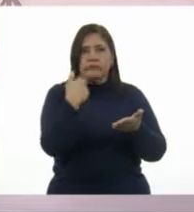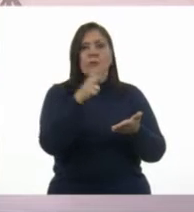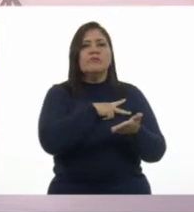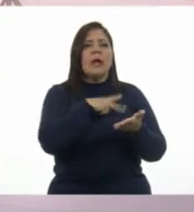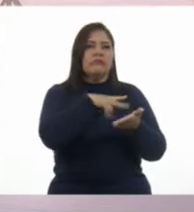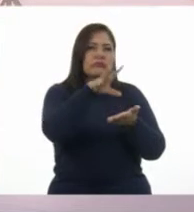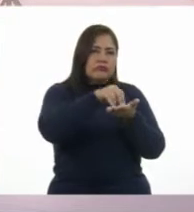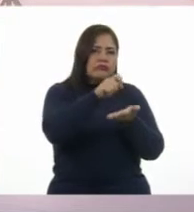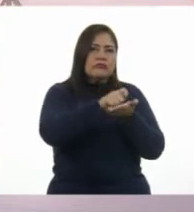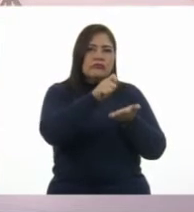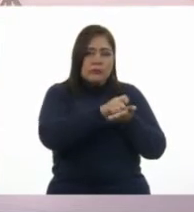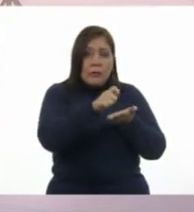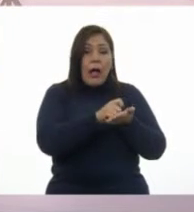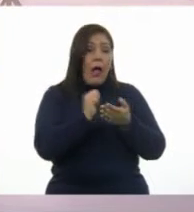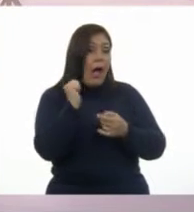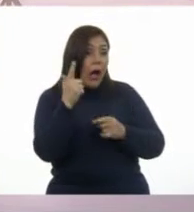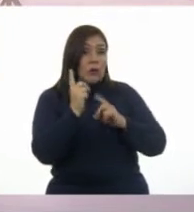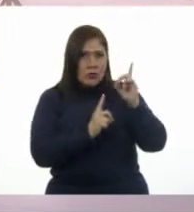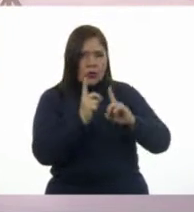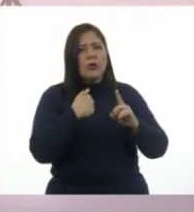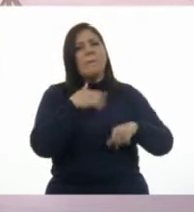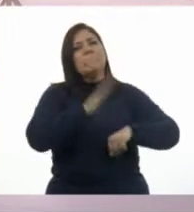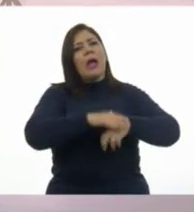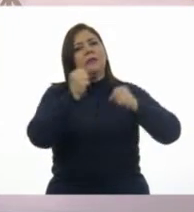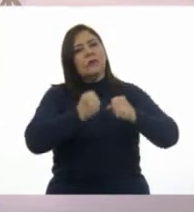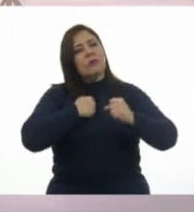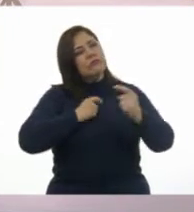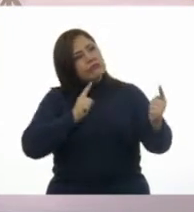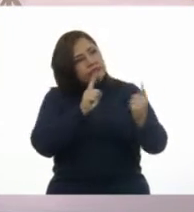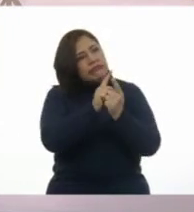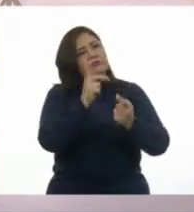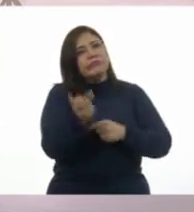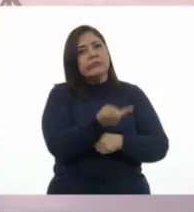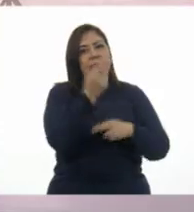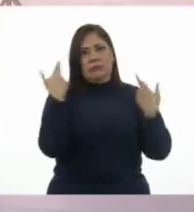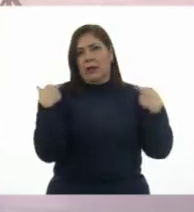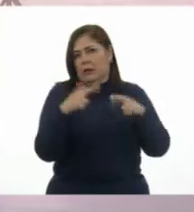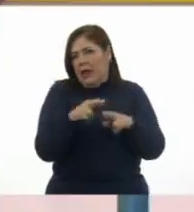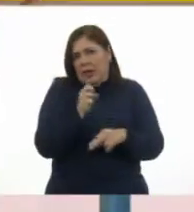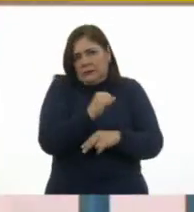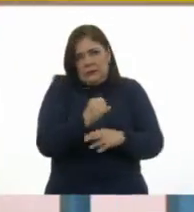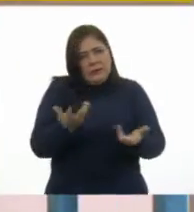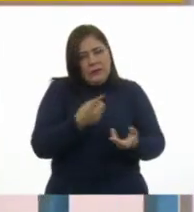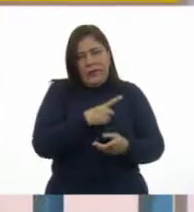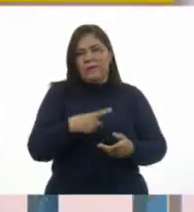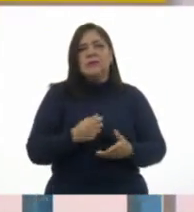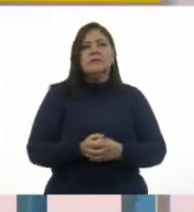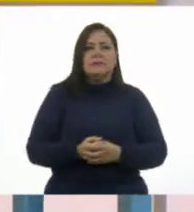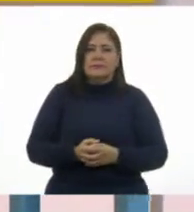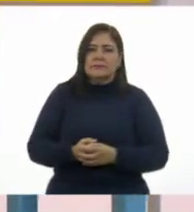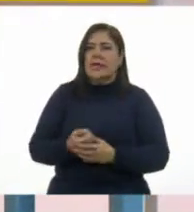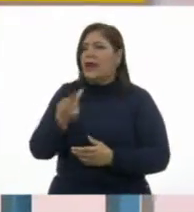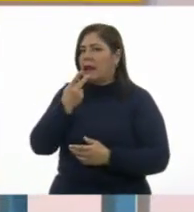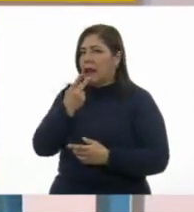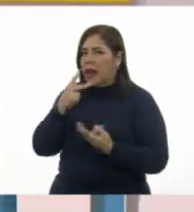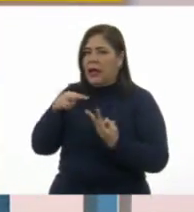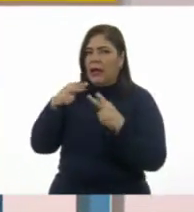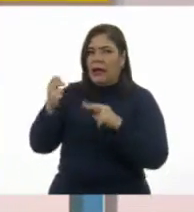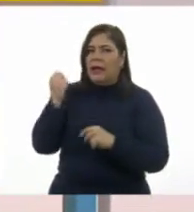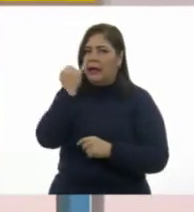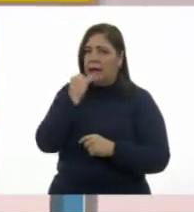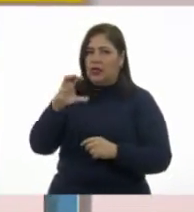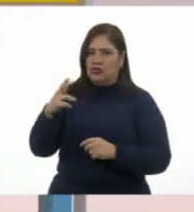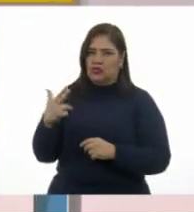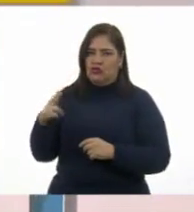Y si tengo alguna duda, preguntarle a mi maestra, como tiene que ser, ¿no? Tishla ñopu bache chak mi kñe ili